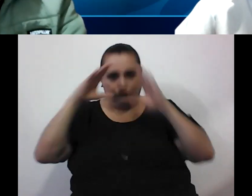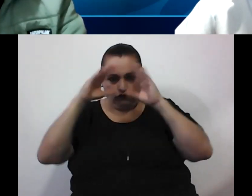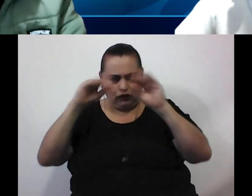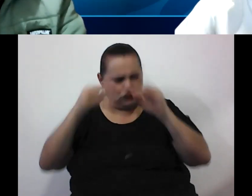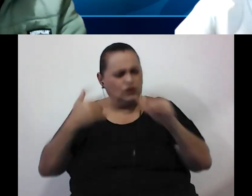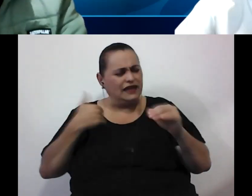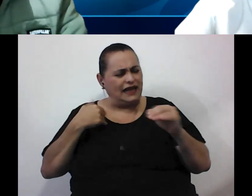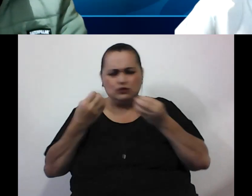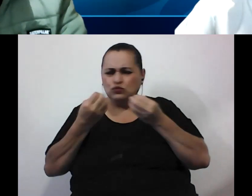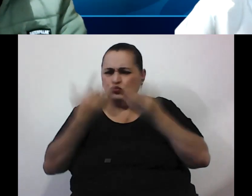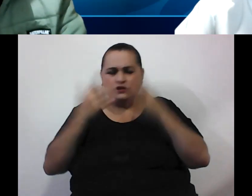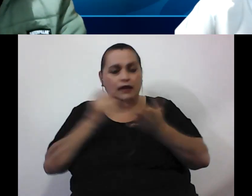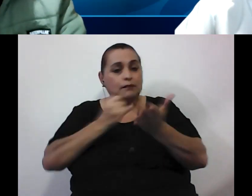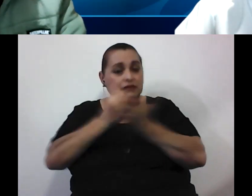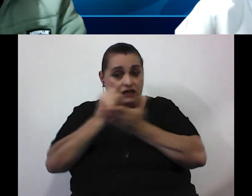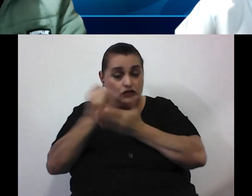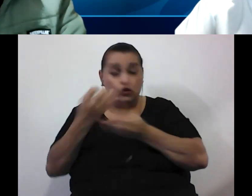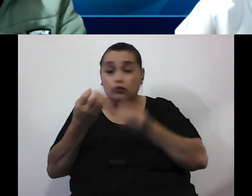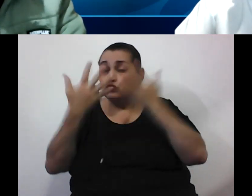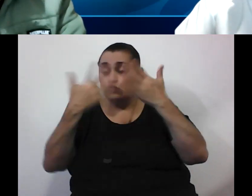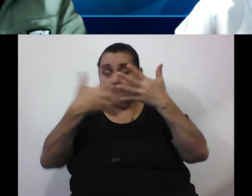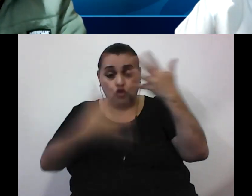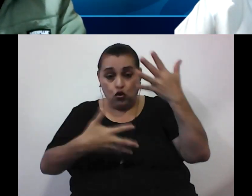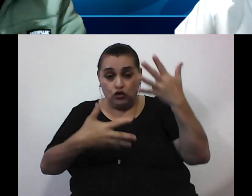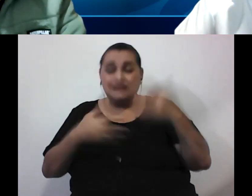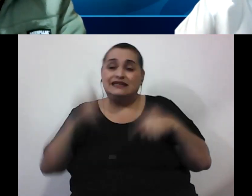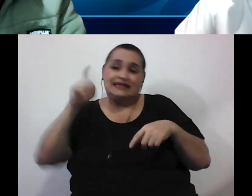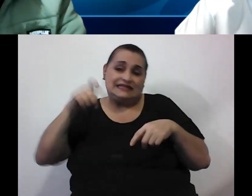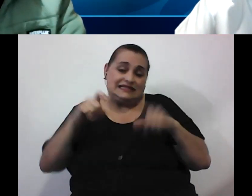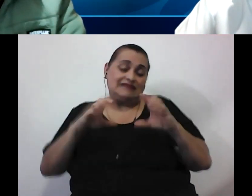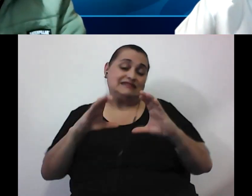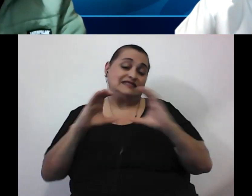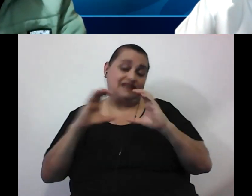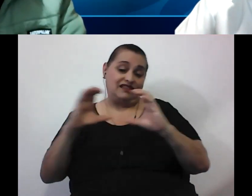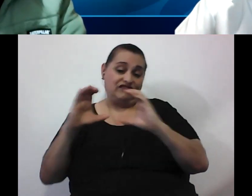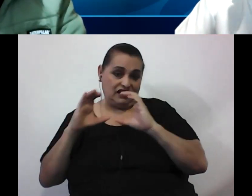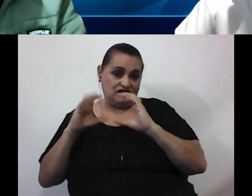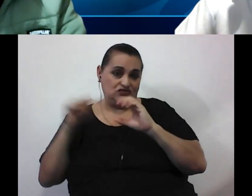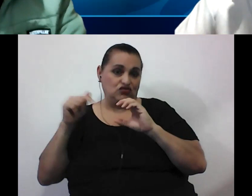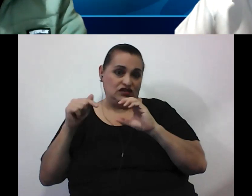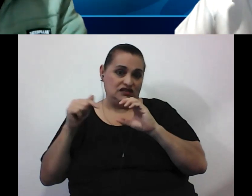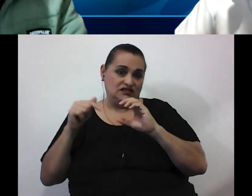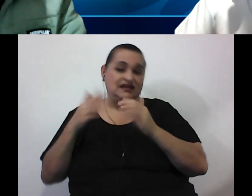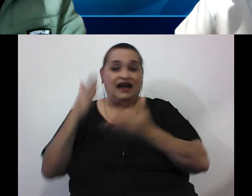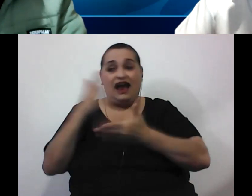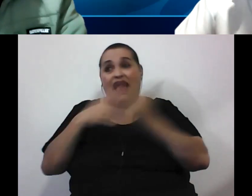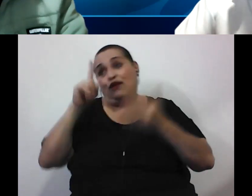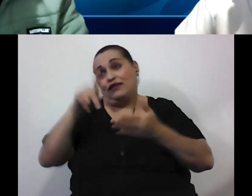muchísima investigación. Ahora, muchas de estas cosas son certificaciones, ¿verdad? Y terminan siendo algo que hay que